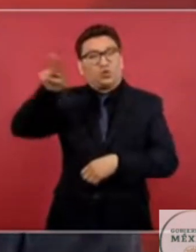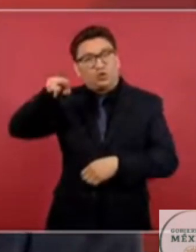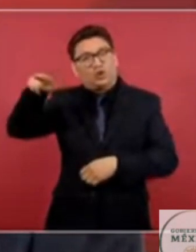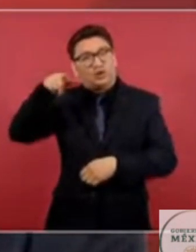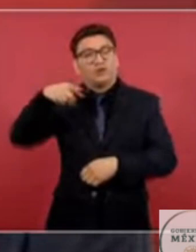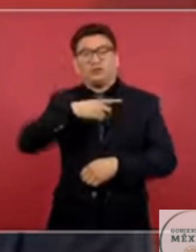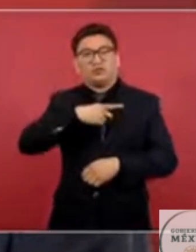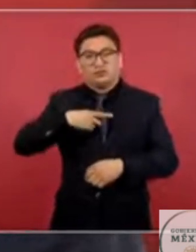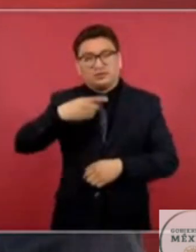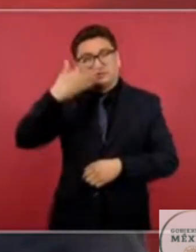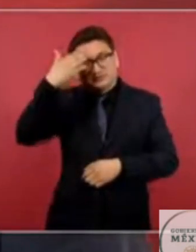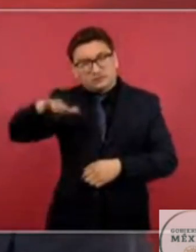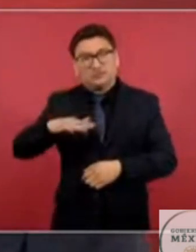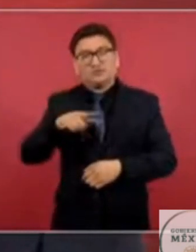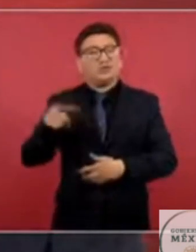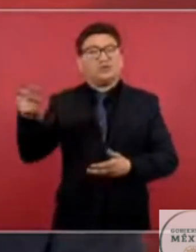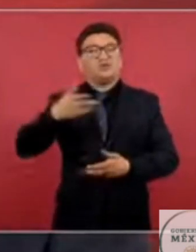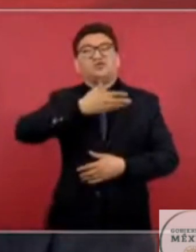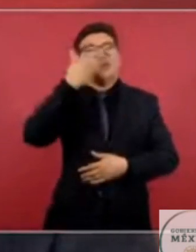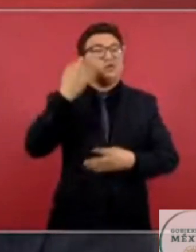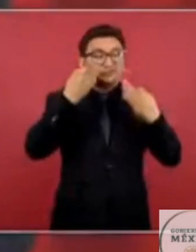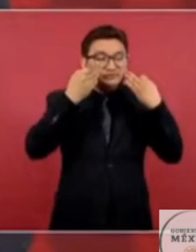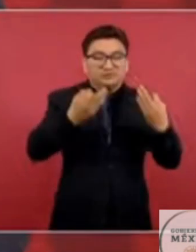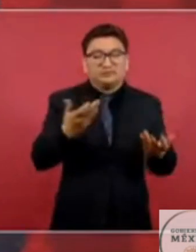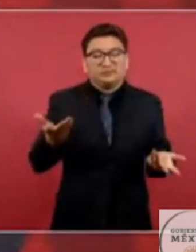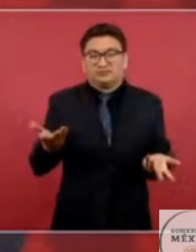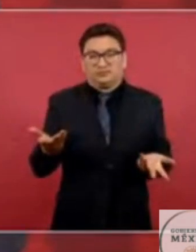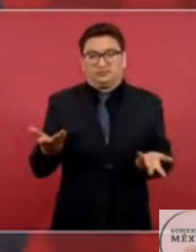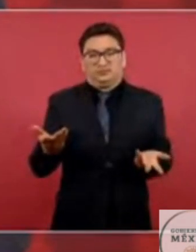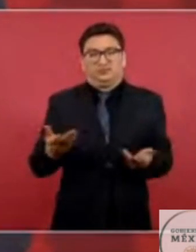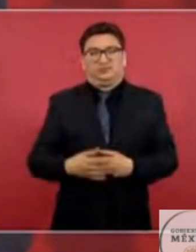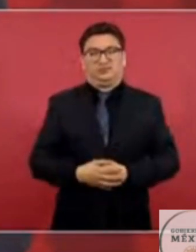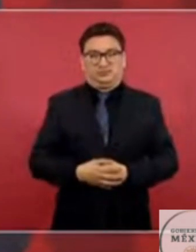porque ellos no vieron nada